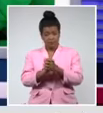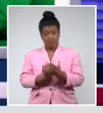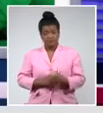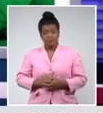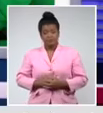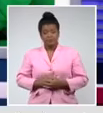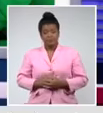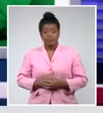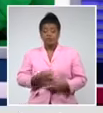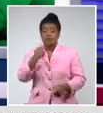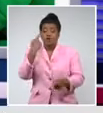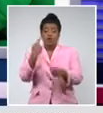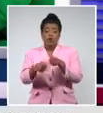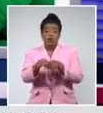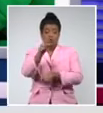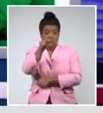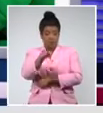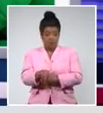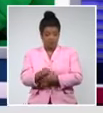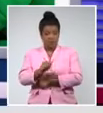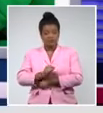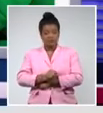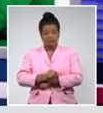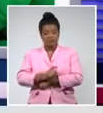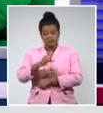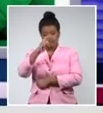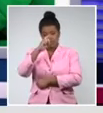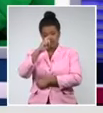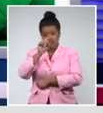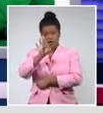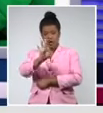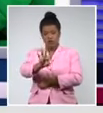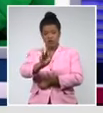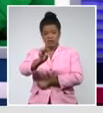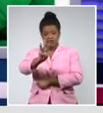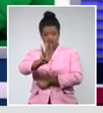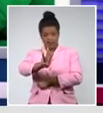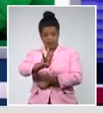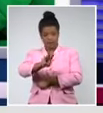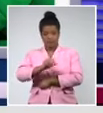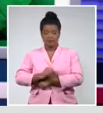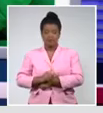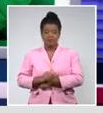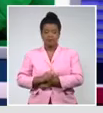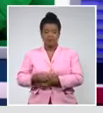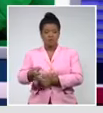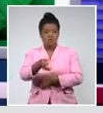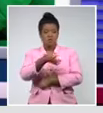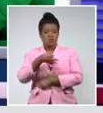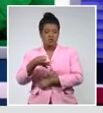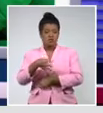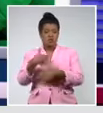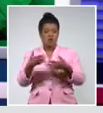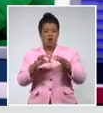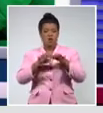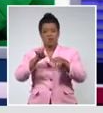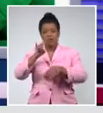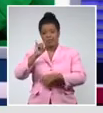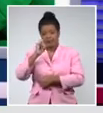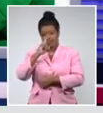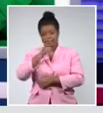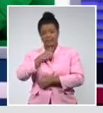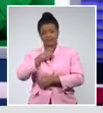El otro es un paciente de 83 años de edad del municipio de Güines, en la provincia de